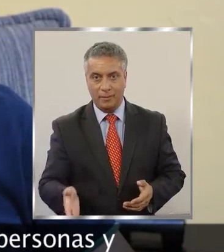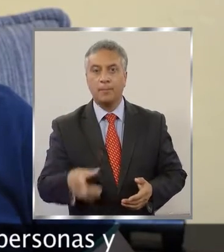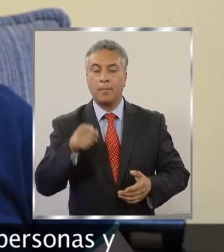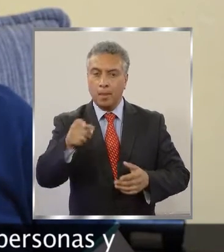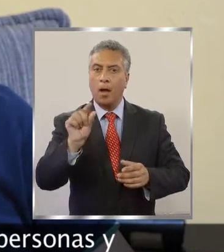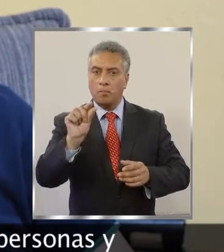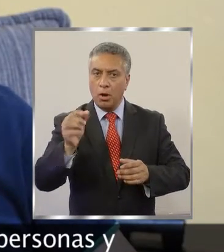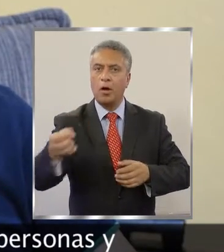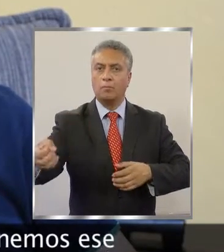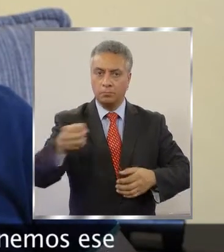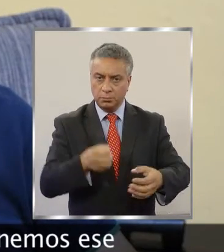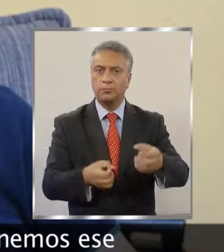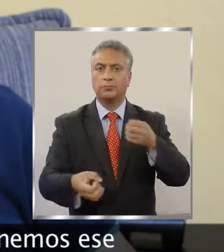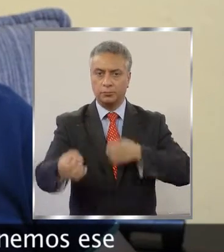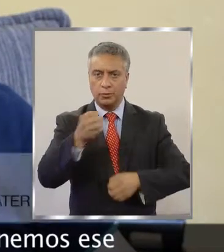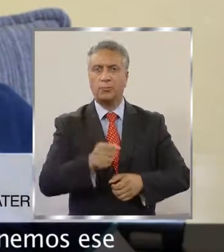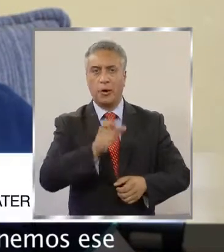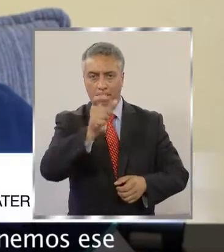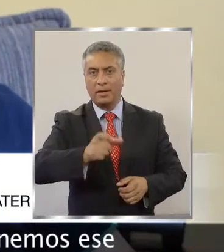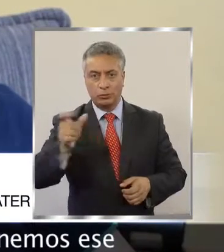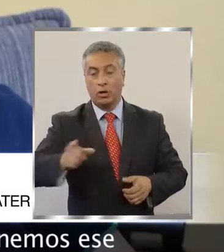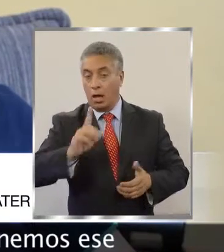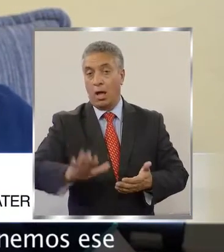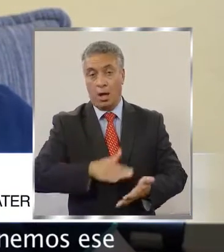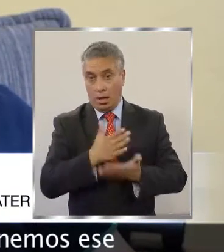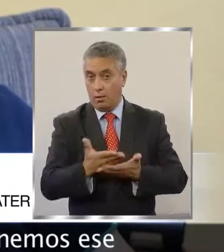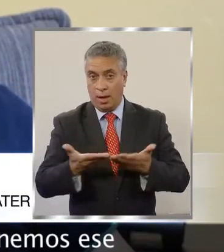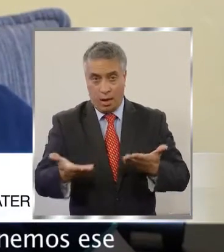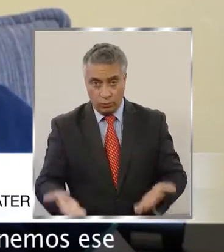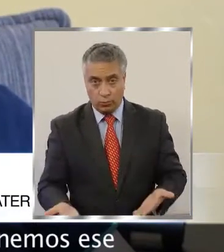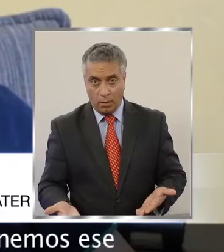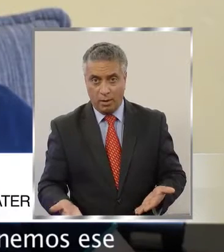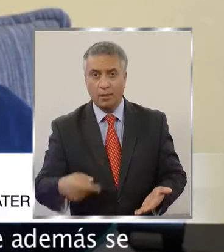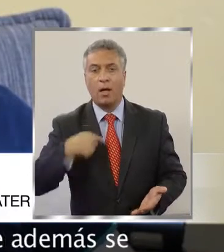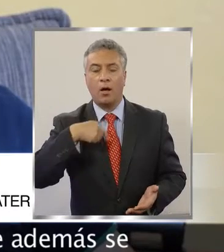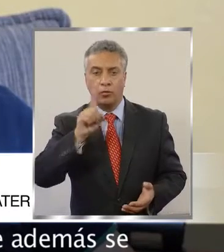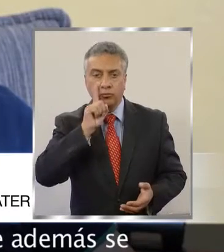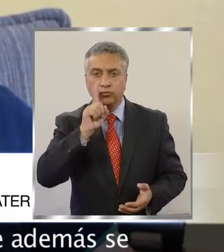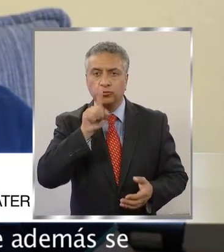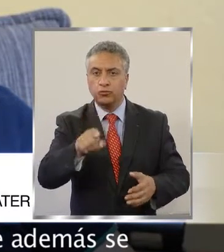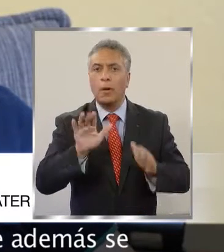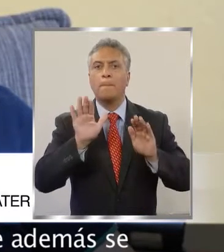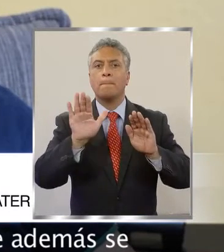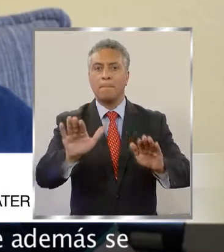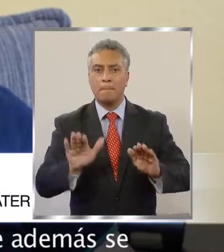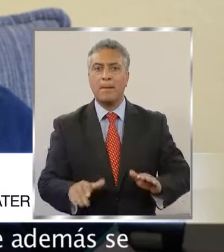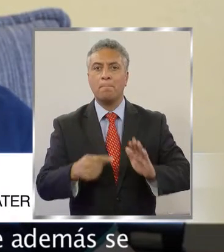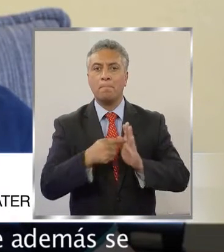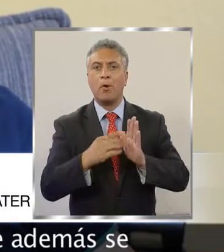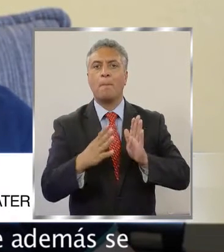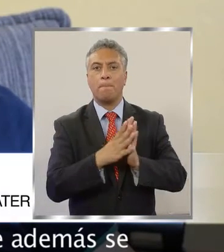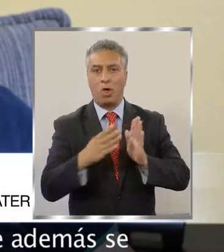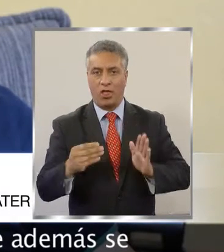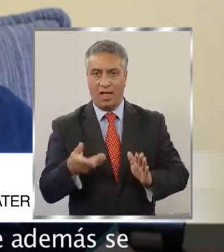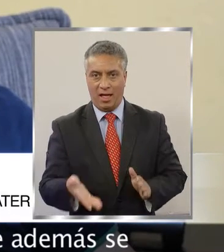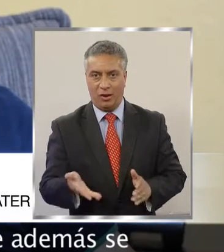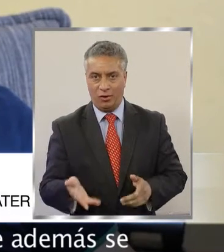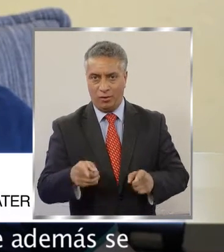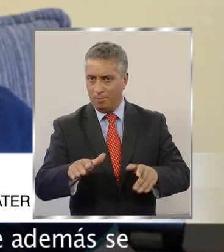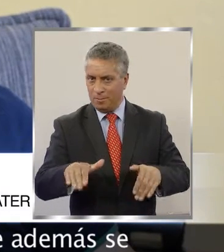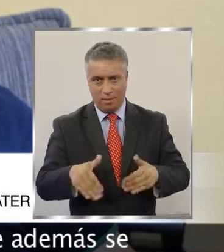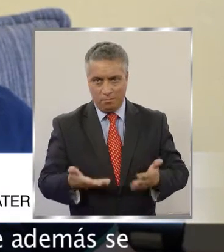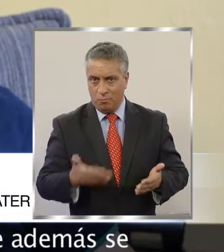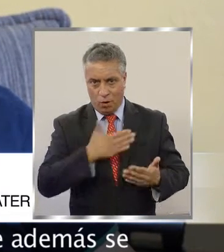personas. Y actualmente todavía mantenemos ese mismo modelo que